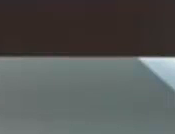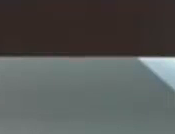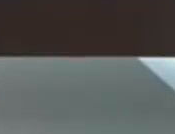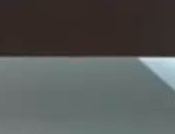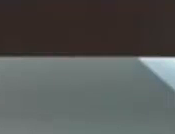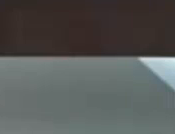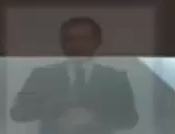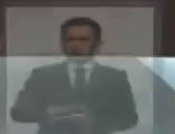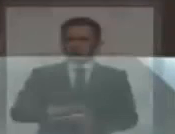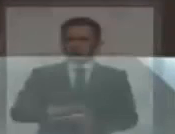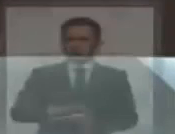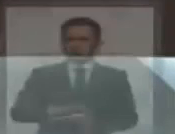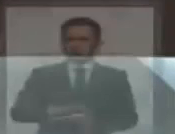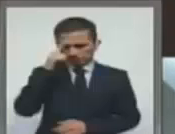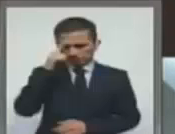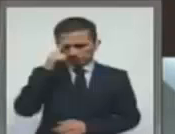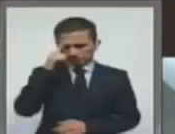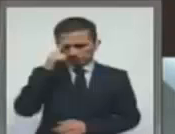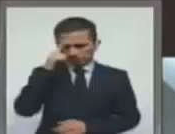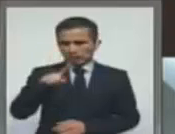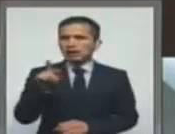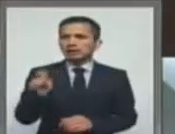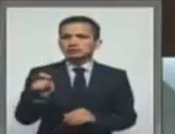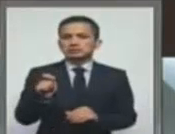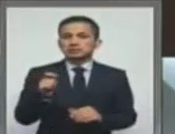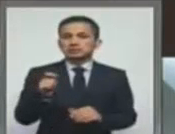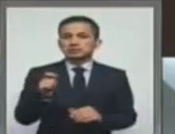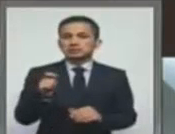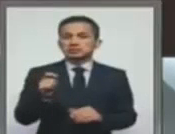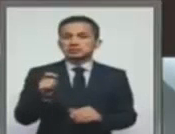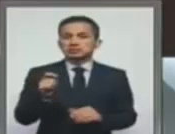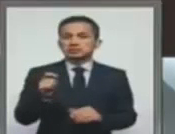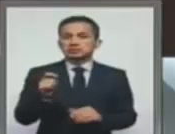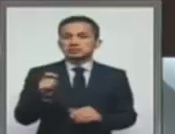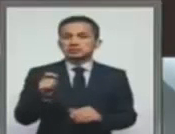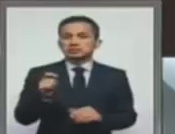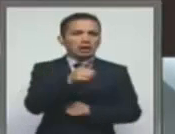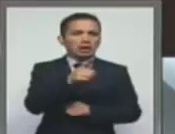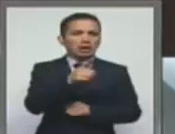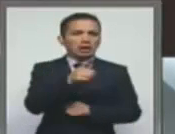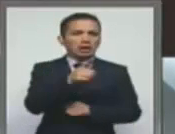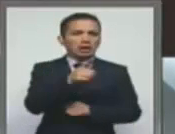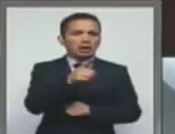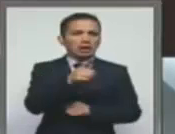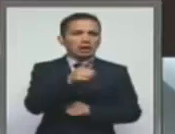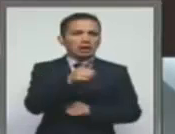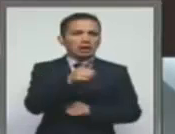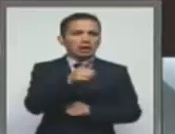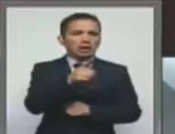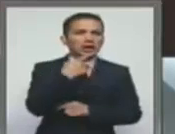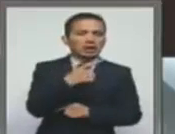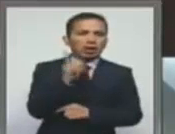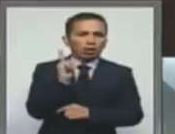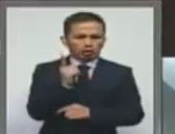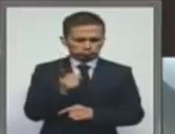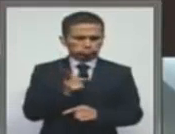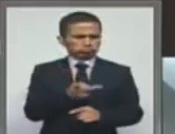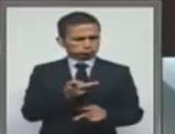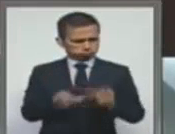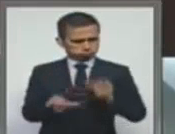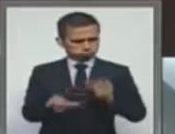este país en historia de la ciencia. Ojalá estos diputados que se quejan por lo que dura el debate se preparen de esa forma, hubieran